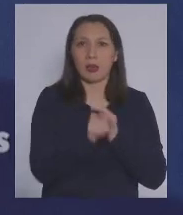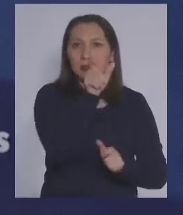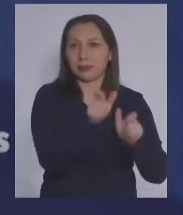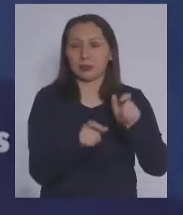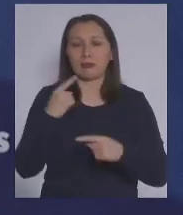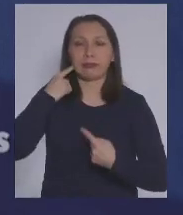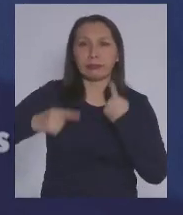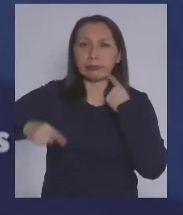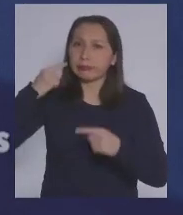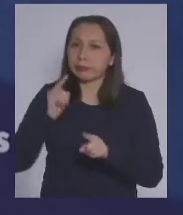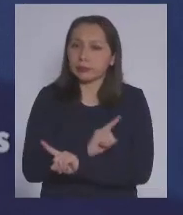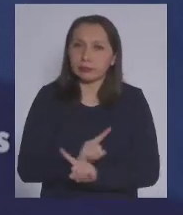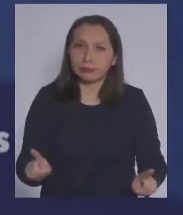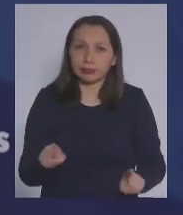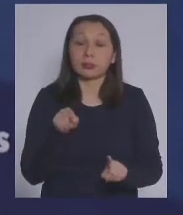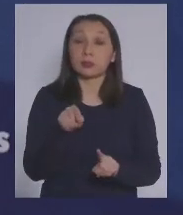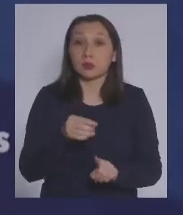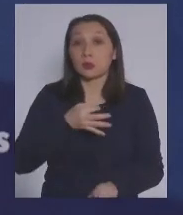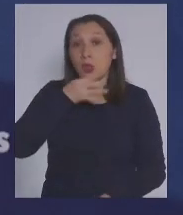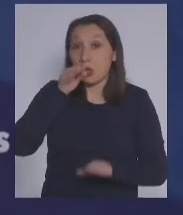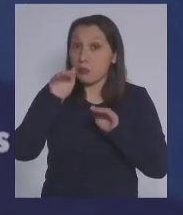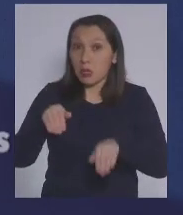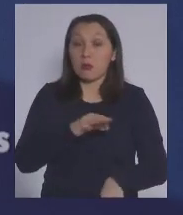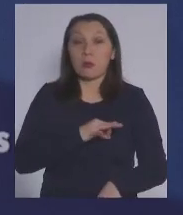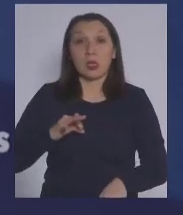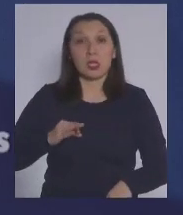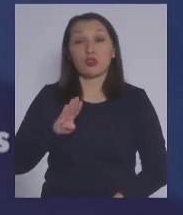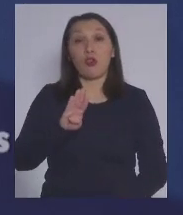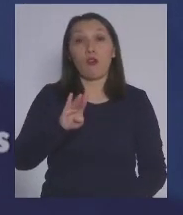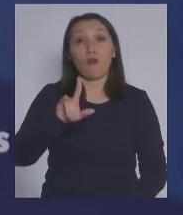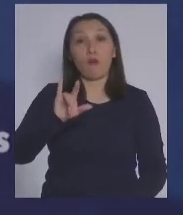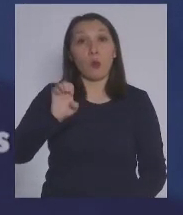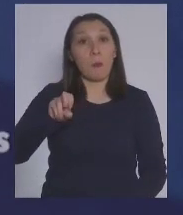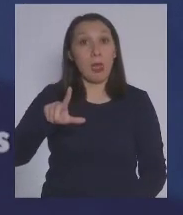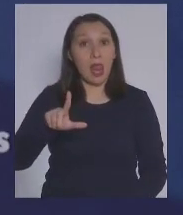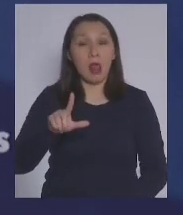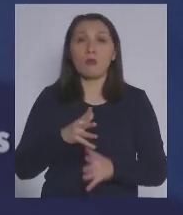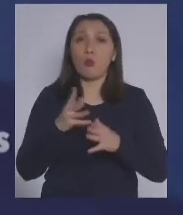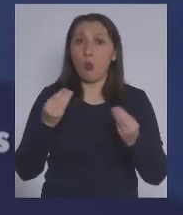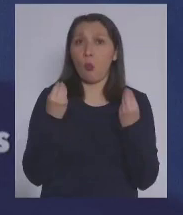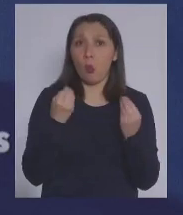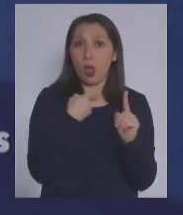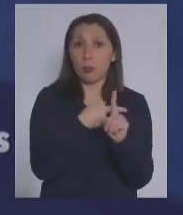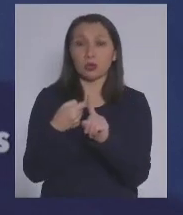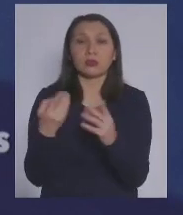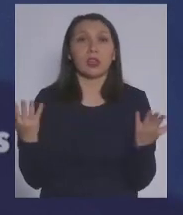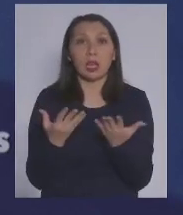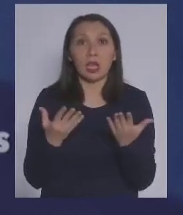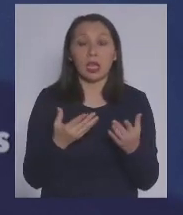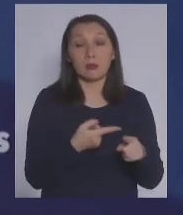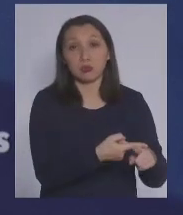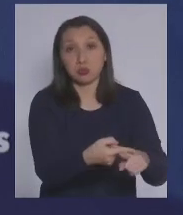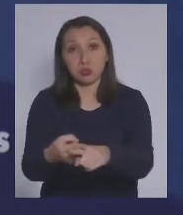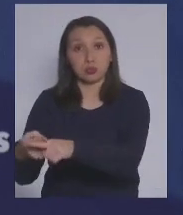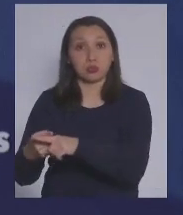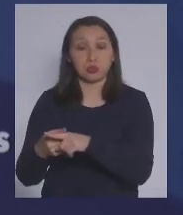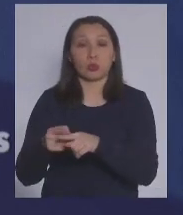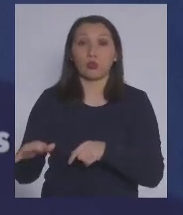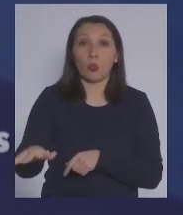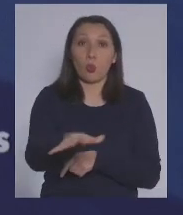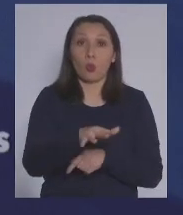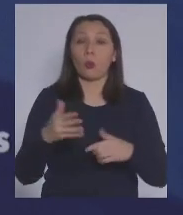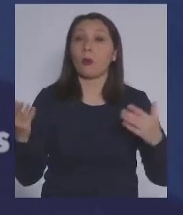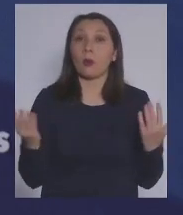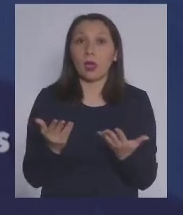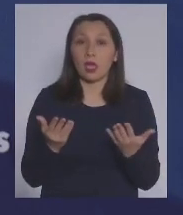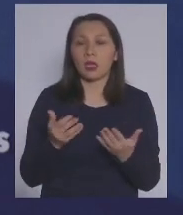y creo como ha dicho el ministro volumen que sería muy positivo para la sociedad que en este